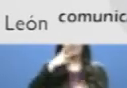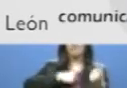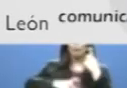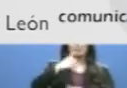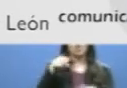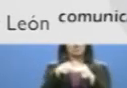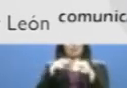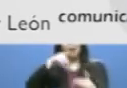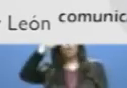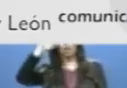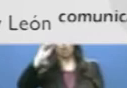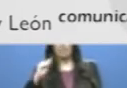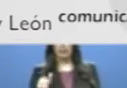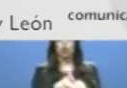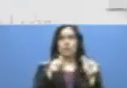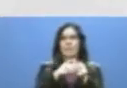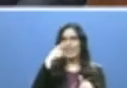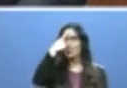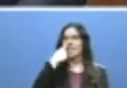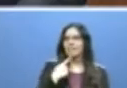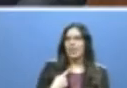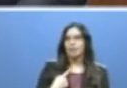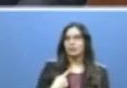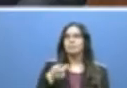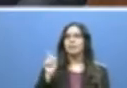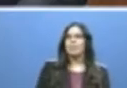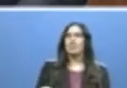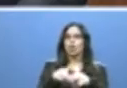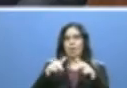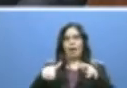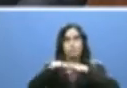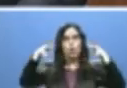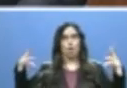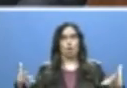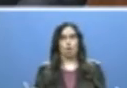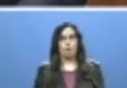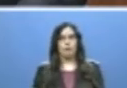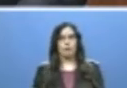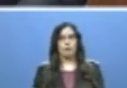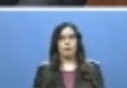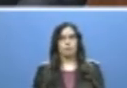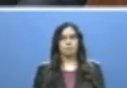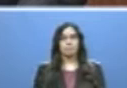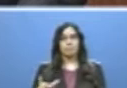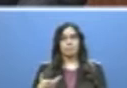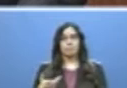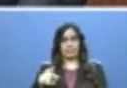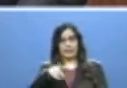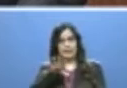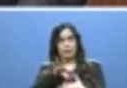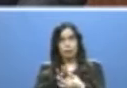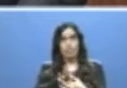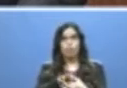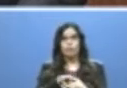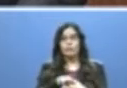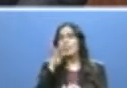en la sociedad digital e incluso en la sociedad globalizada seamos en este sentido y aunque sea por un